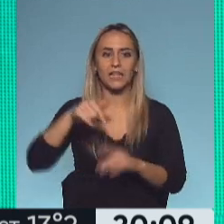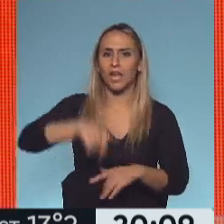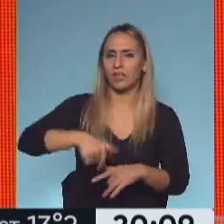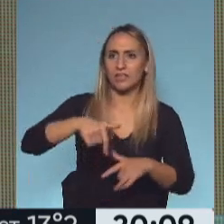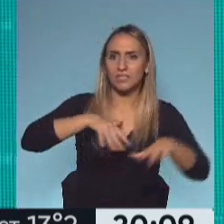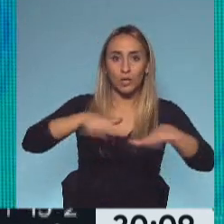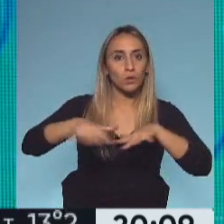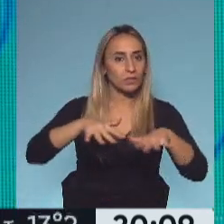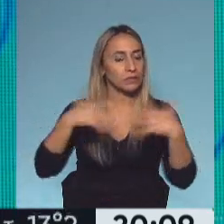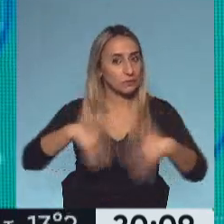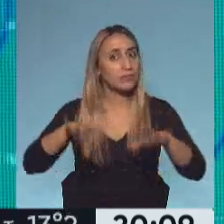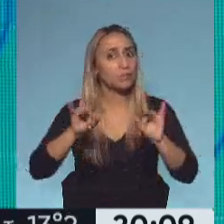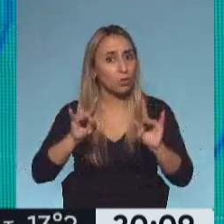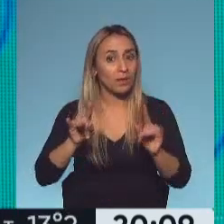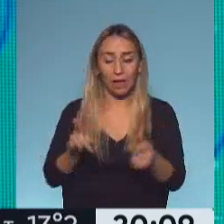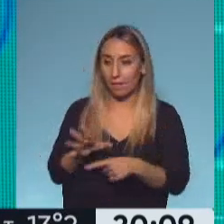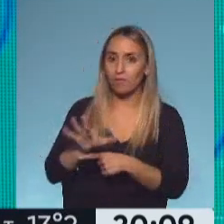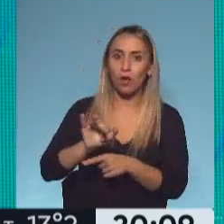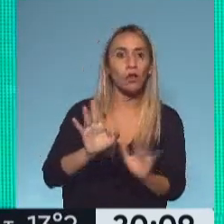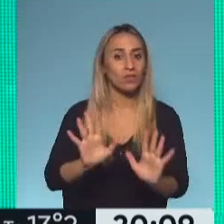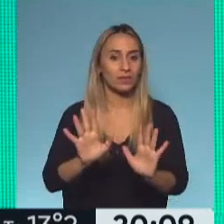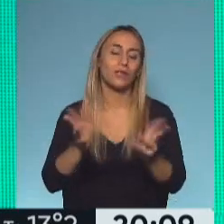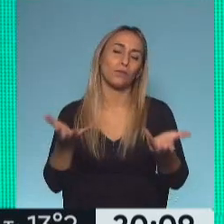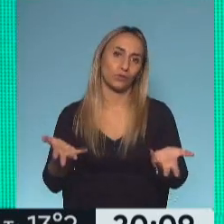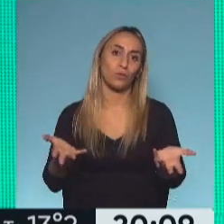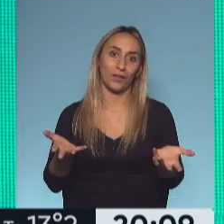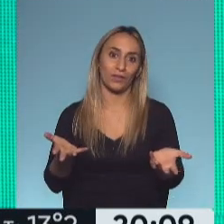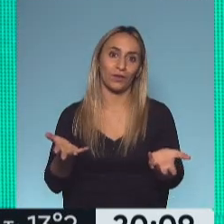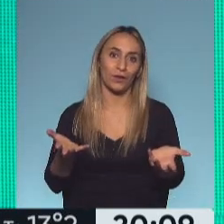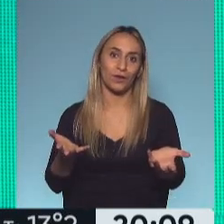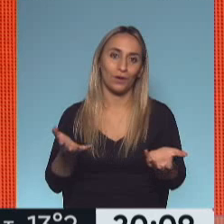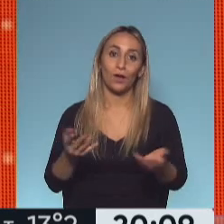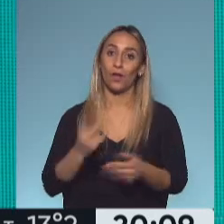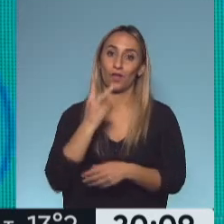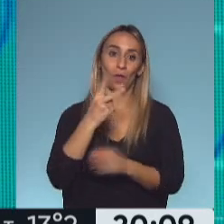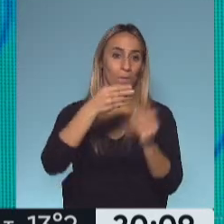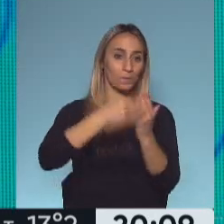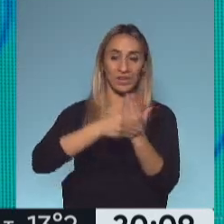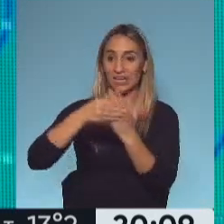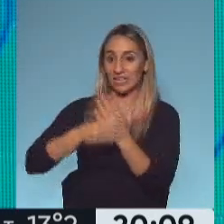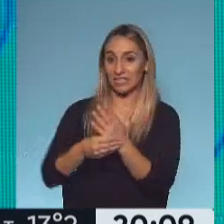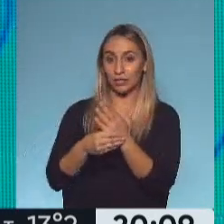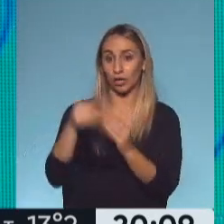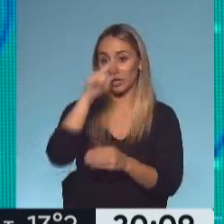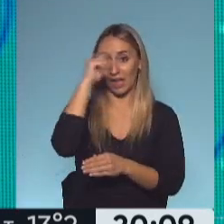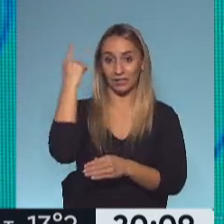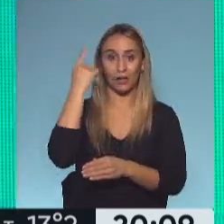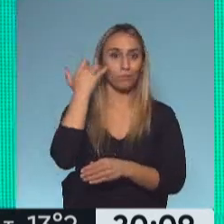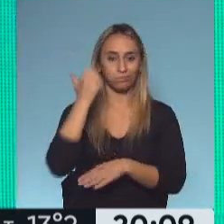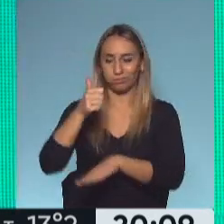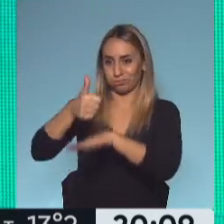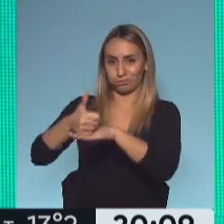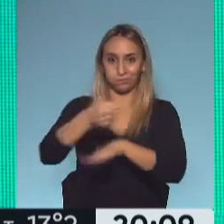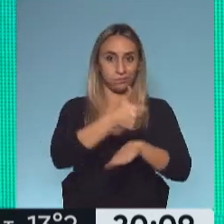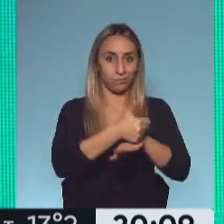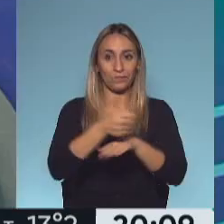espesa del día a día y con nada menos que dos de los ministros del orden nacional. Aquí ya está en nuestros estudios